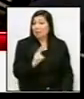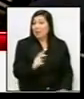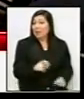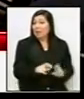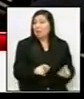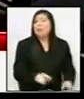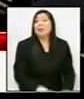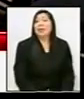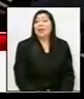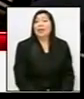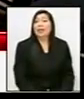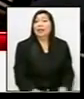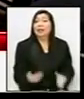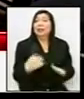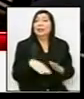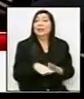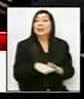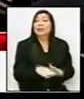Pleno,